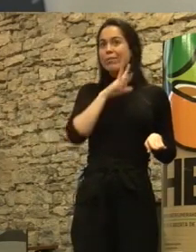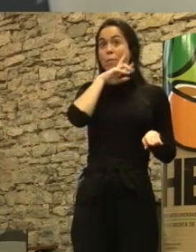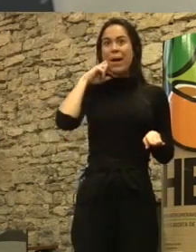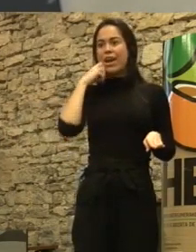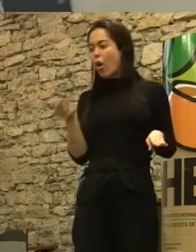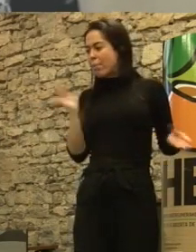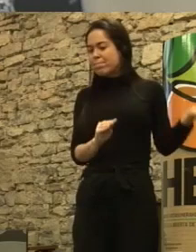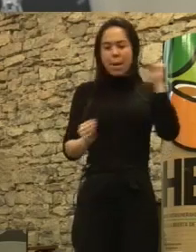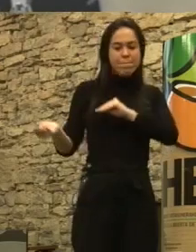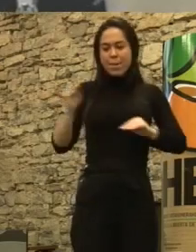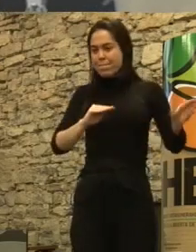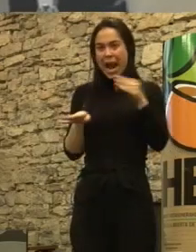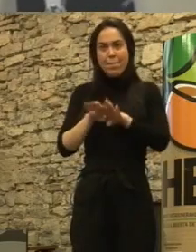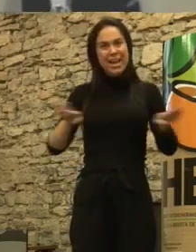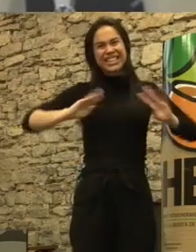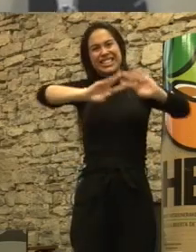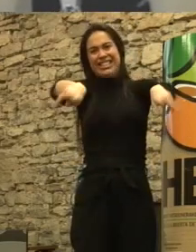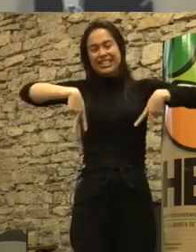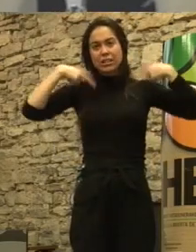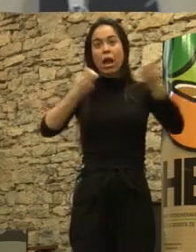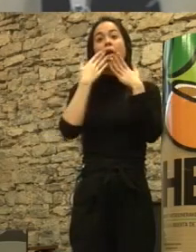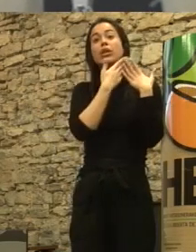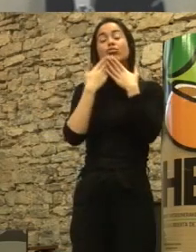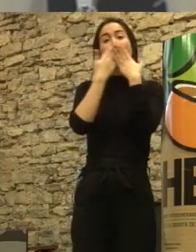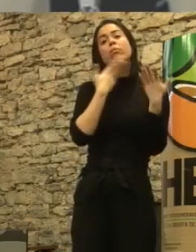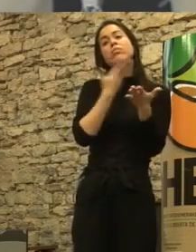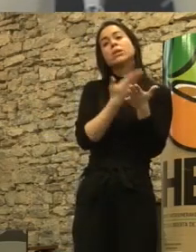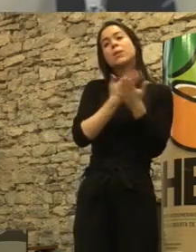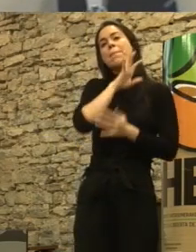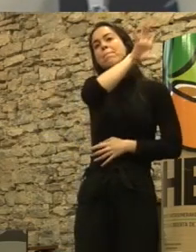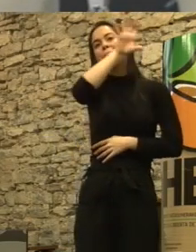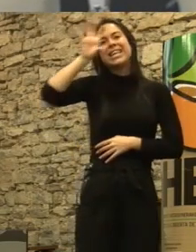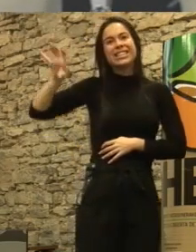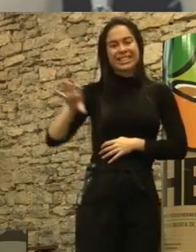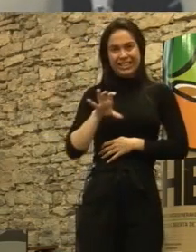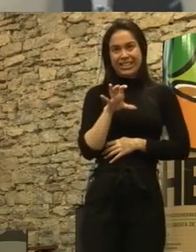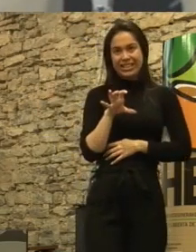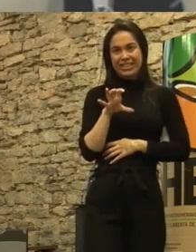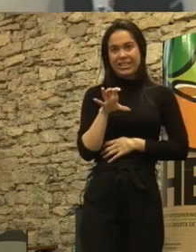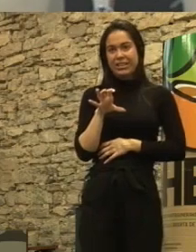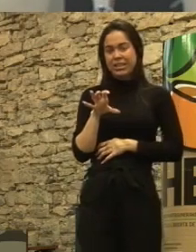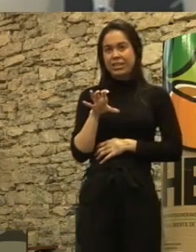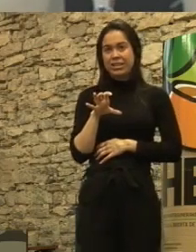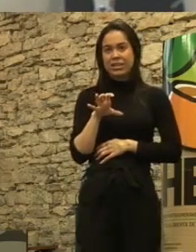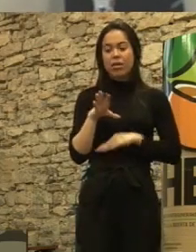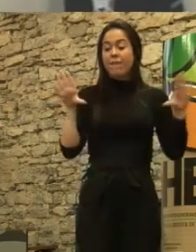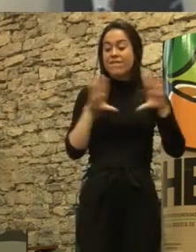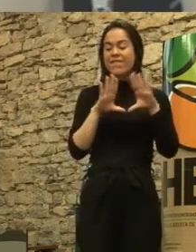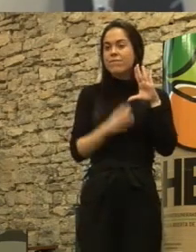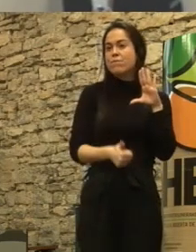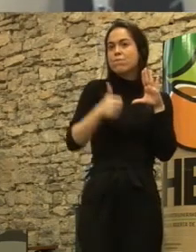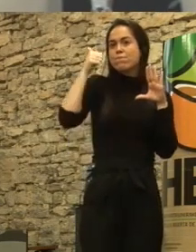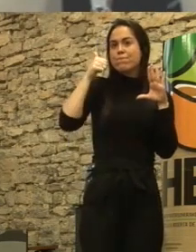nueva. Sabéis que los estudios demuestran que los países en los que hay más feminismo,